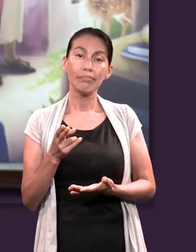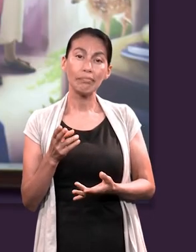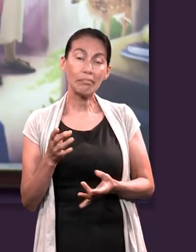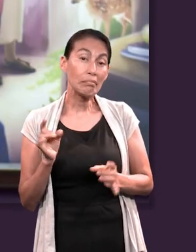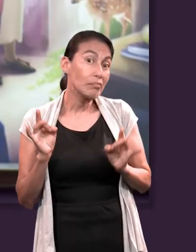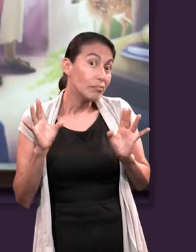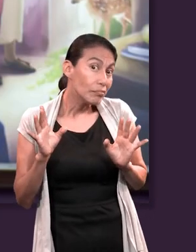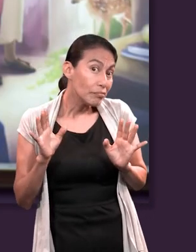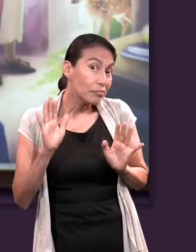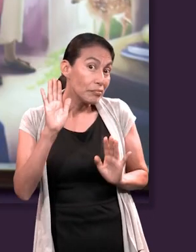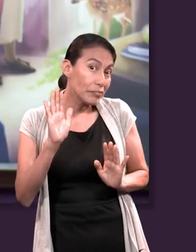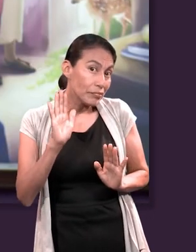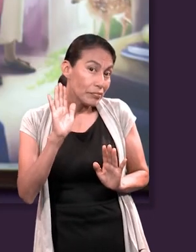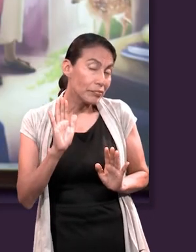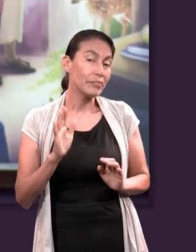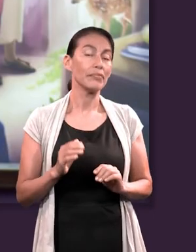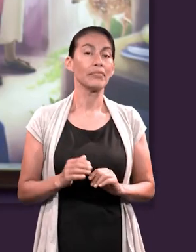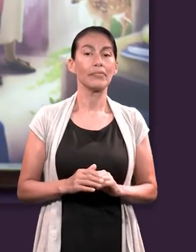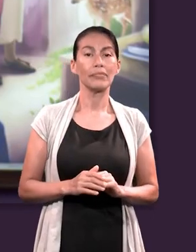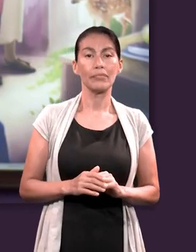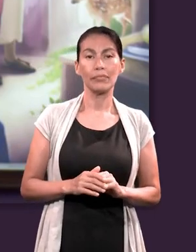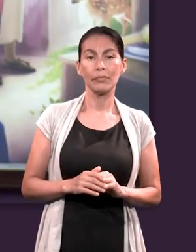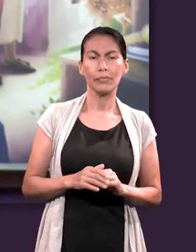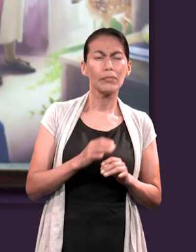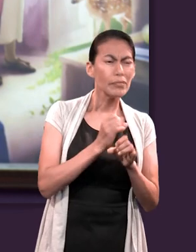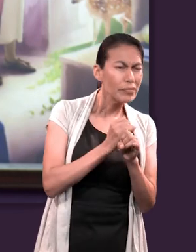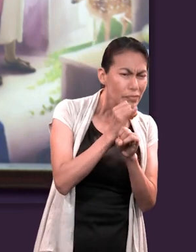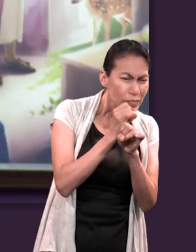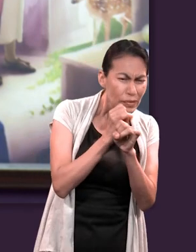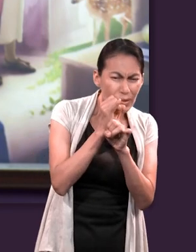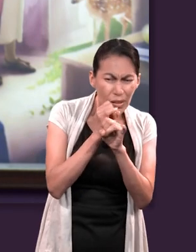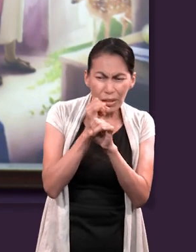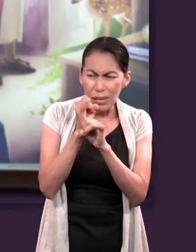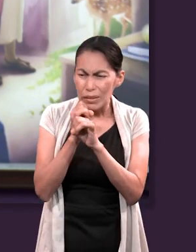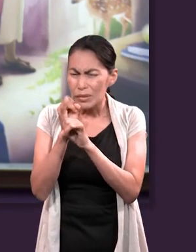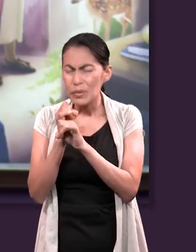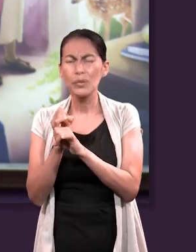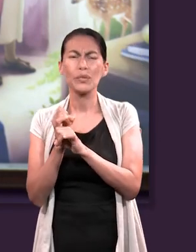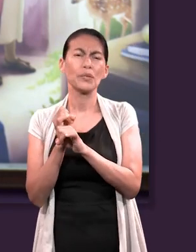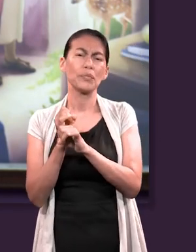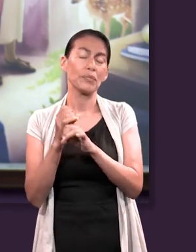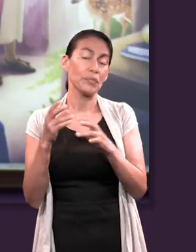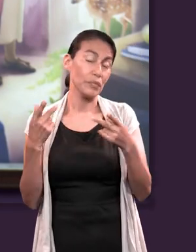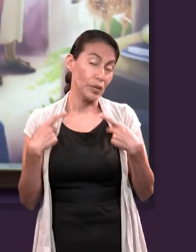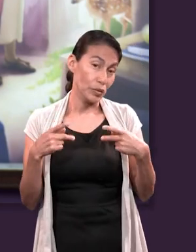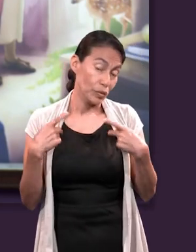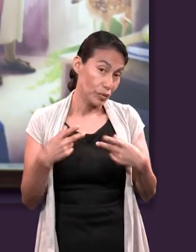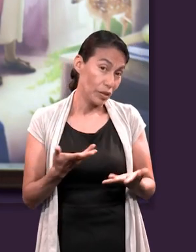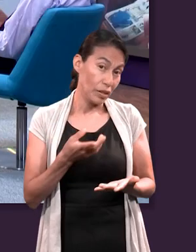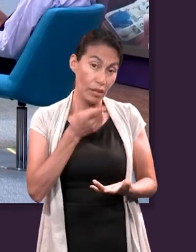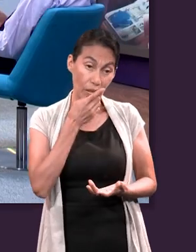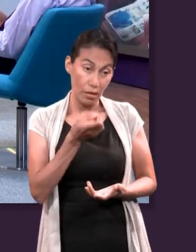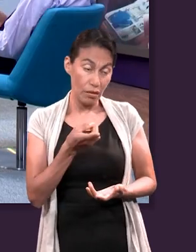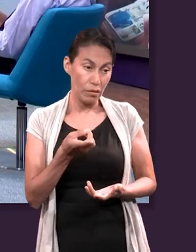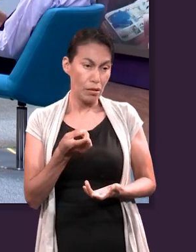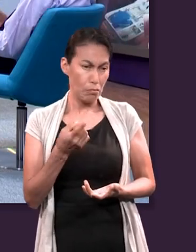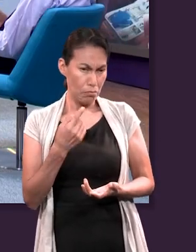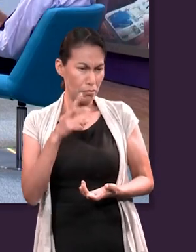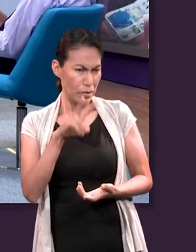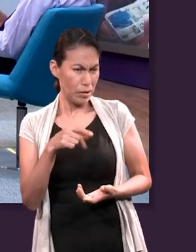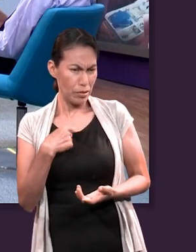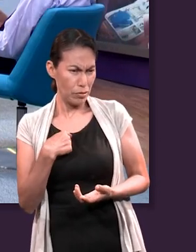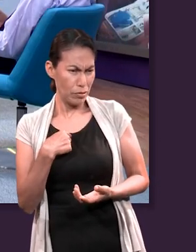algo similar, algo alusivo a eso. Investigaciones o personas que afirman haber tenido